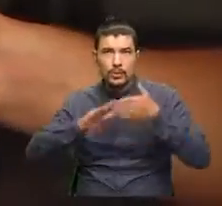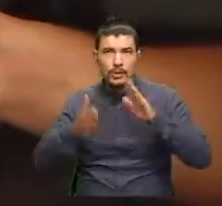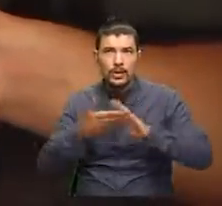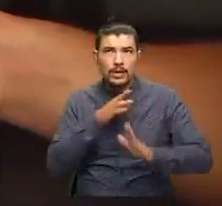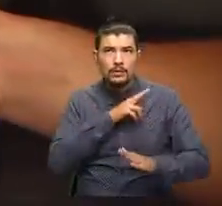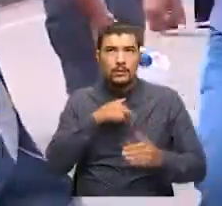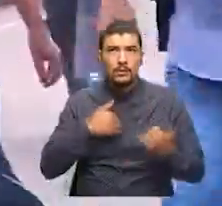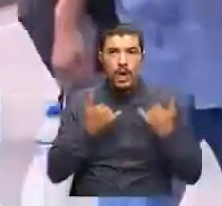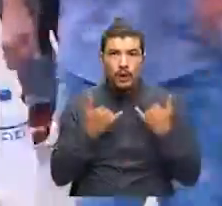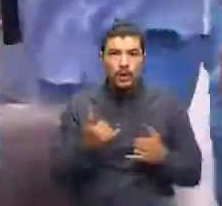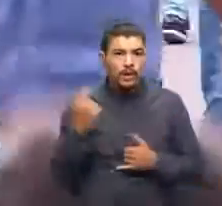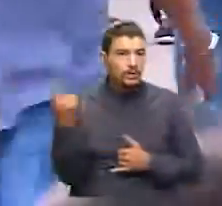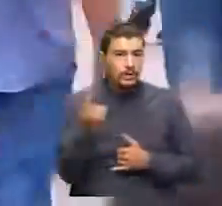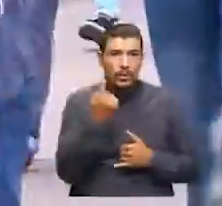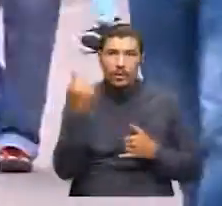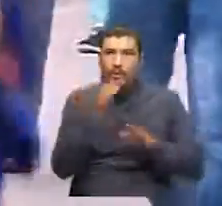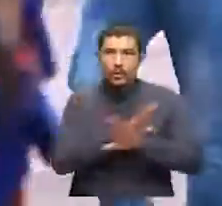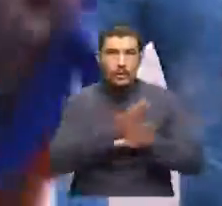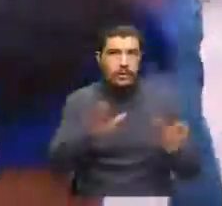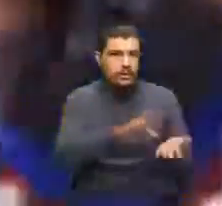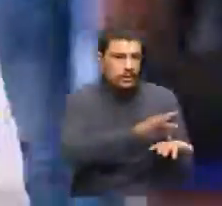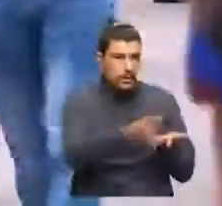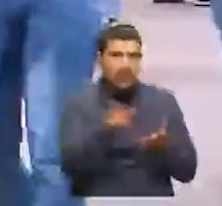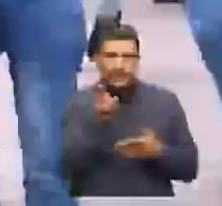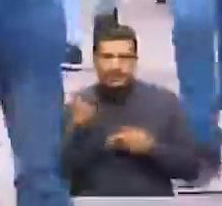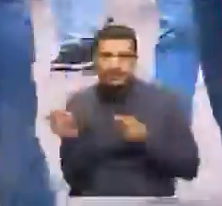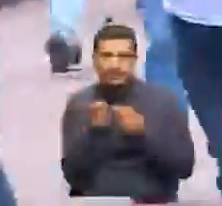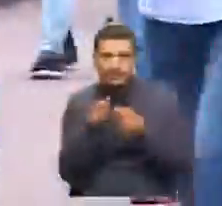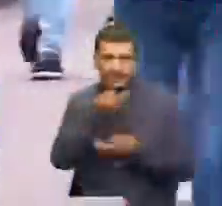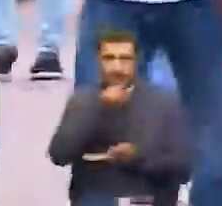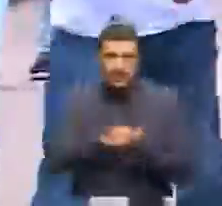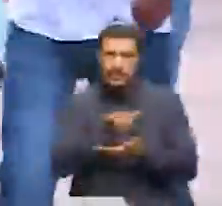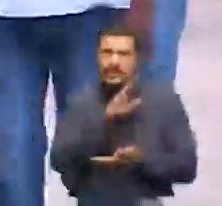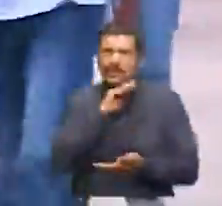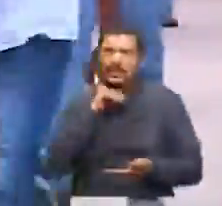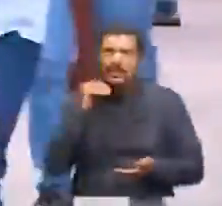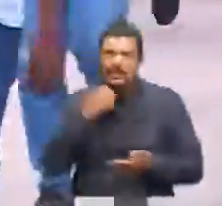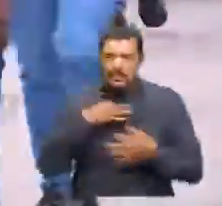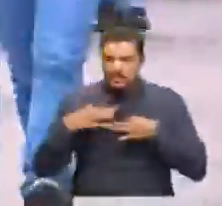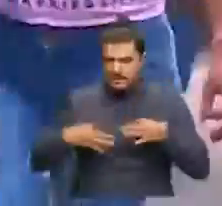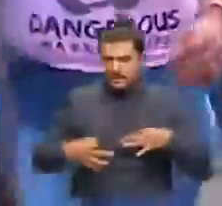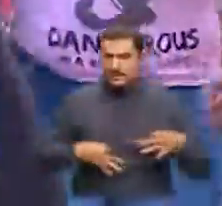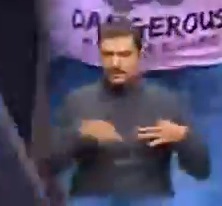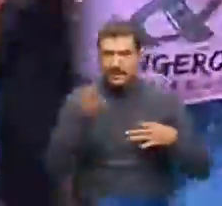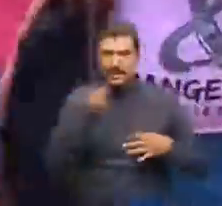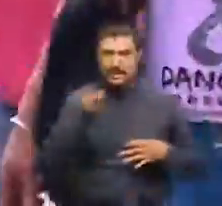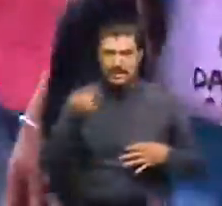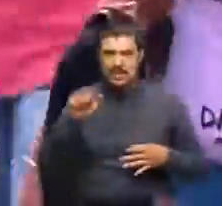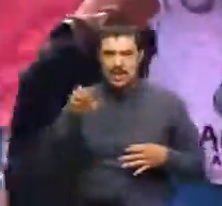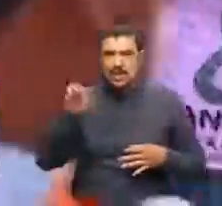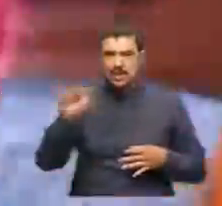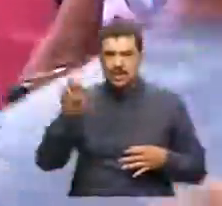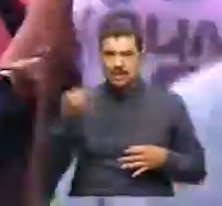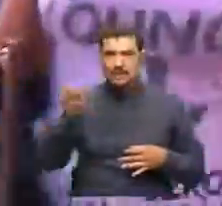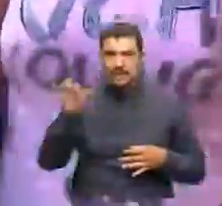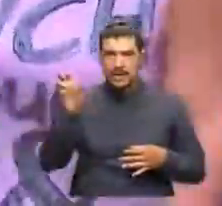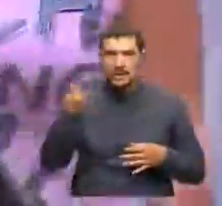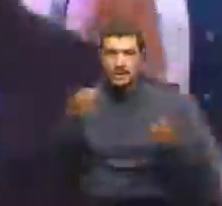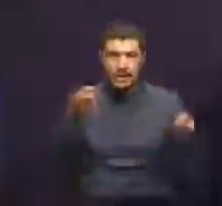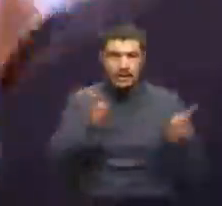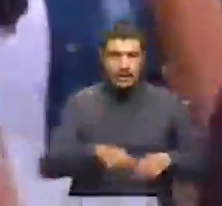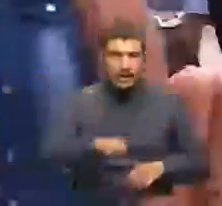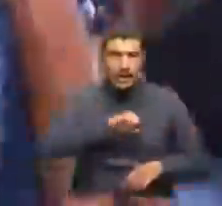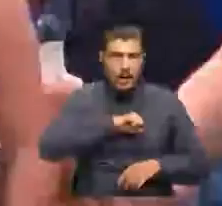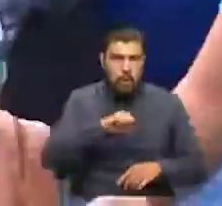como estamos autorizados en sólo de frontera se mantiene el brote de sarampión y tuberculosis así como enfermedades provenientes también de